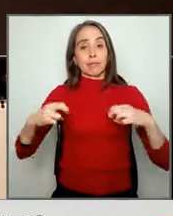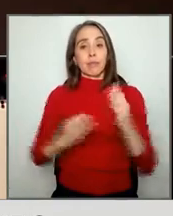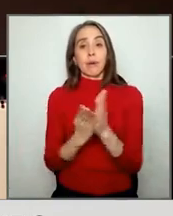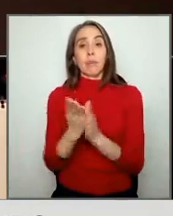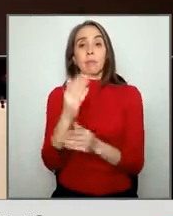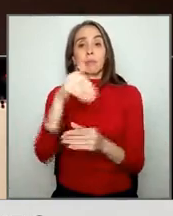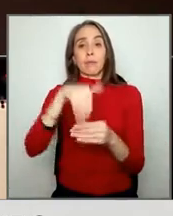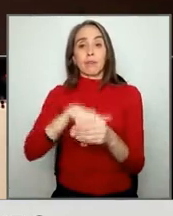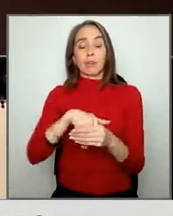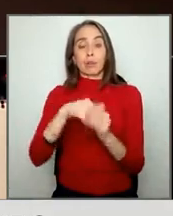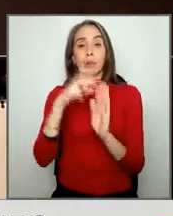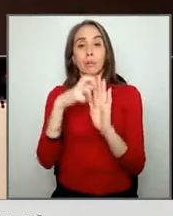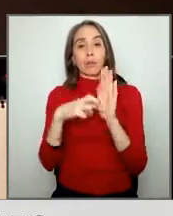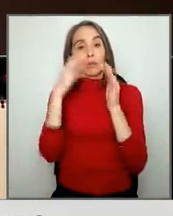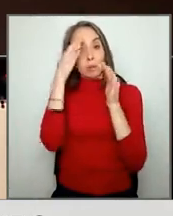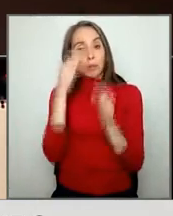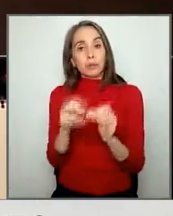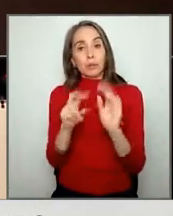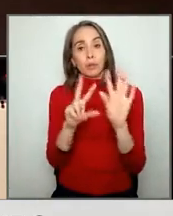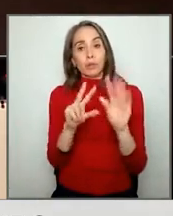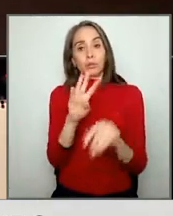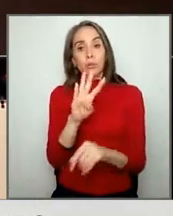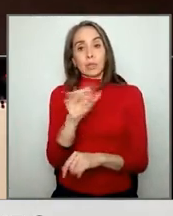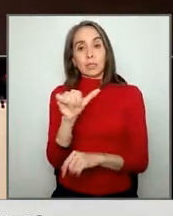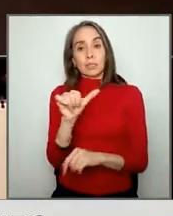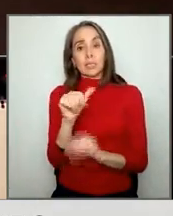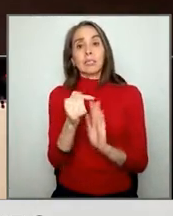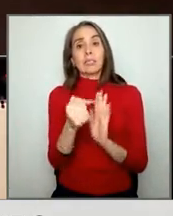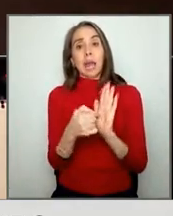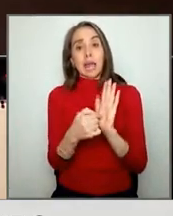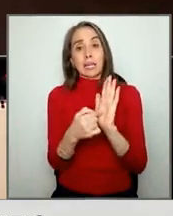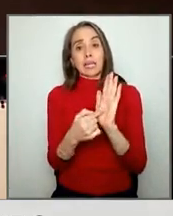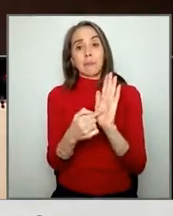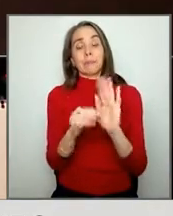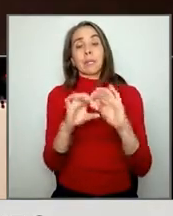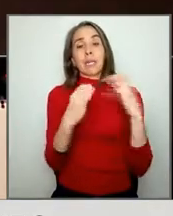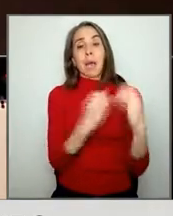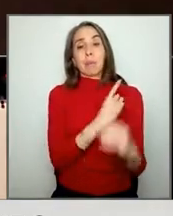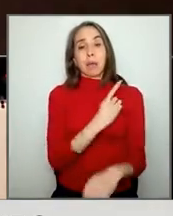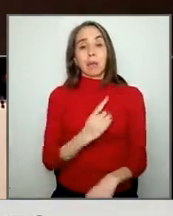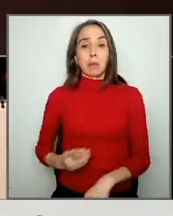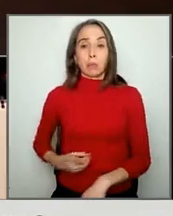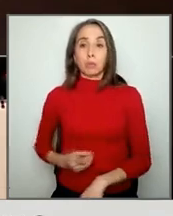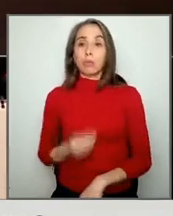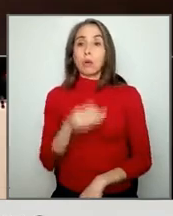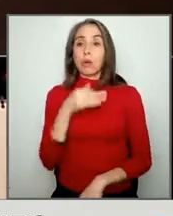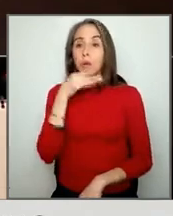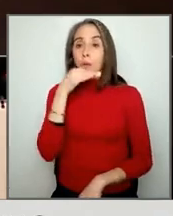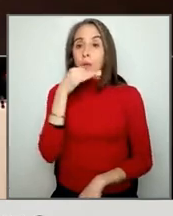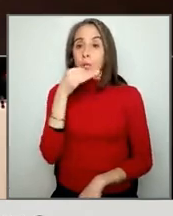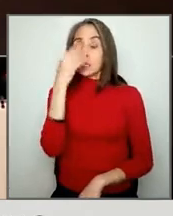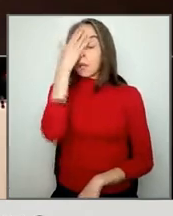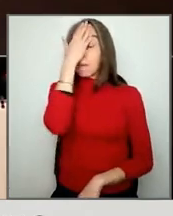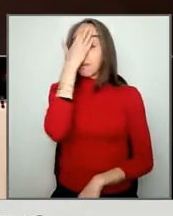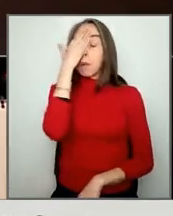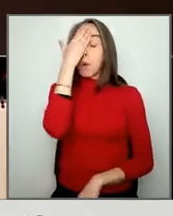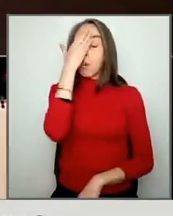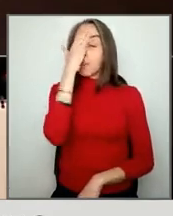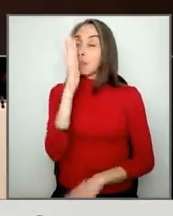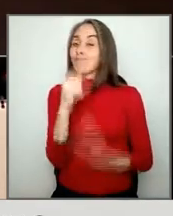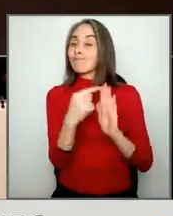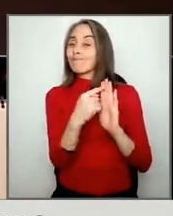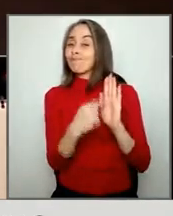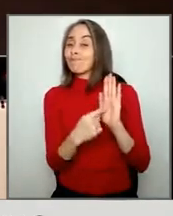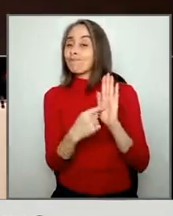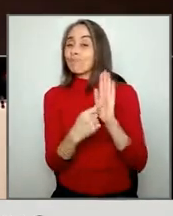la resolución ocho cuatro seis por medio de la cual la cámara de diputados se manifiesta manifiesta su preocupación y reparo respecto a las expresiones